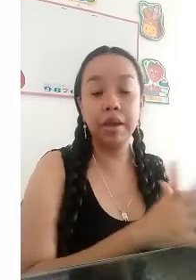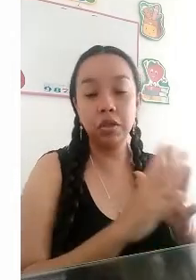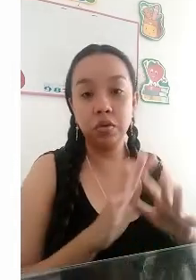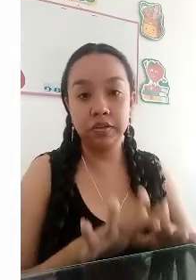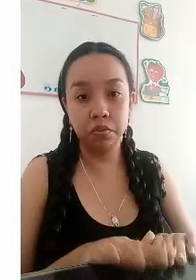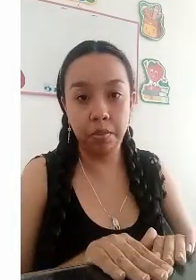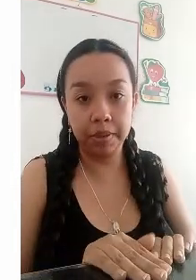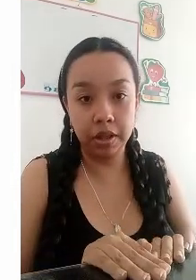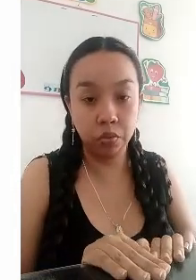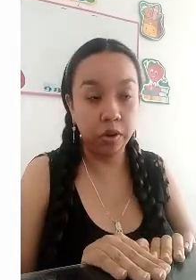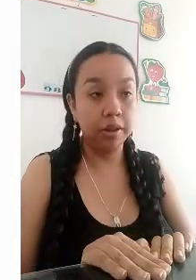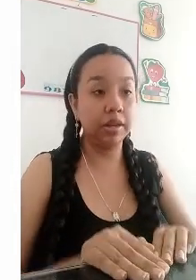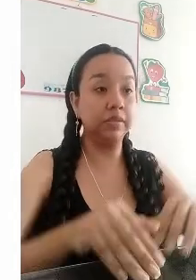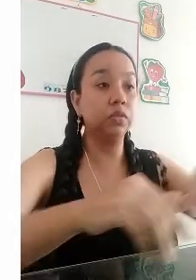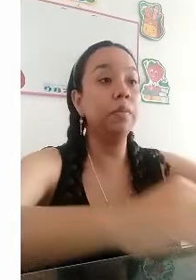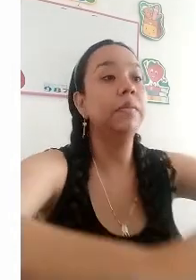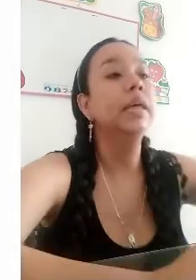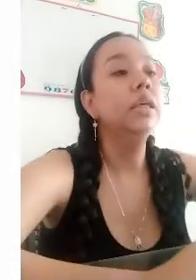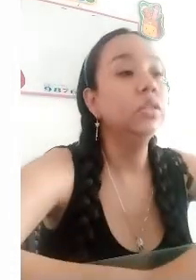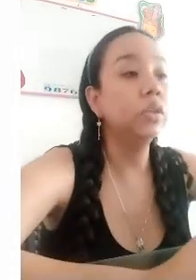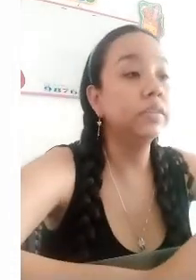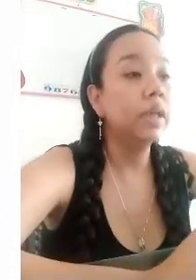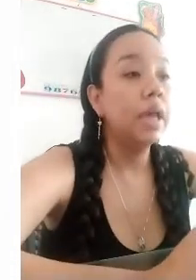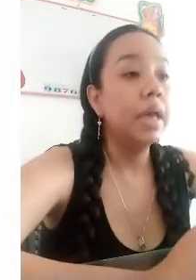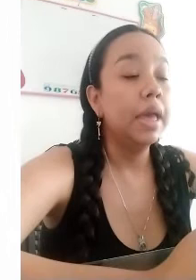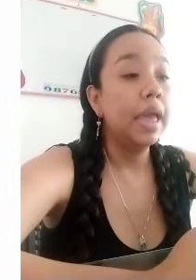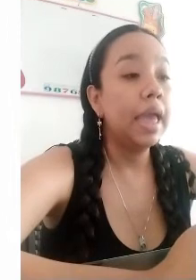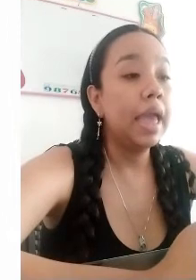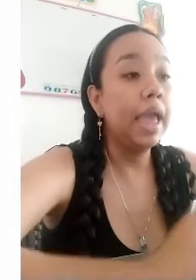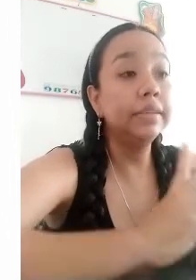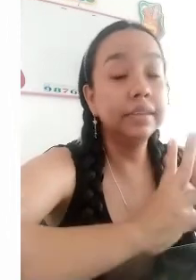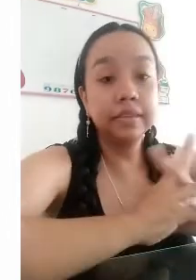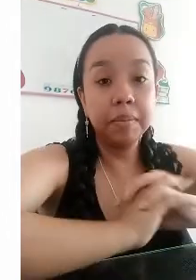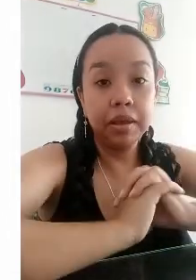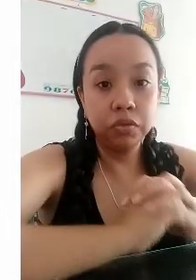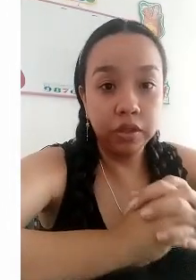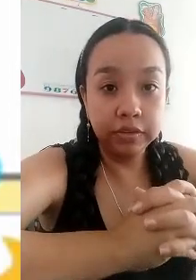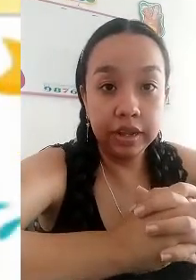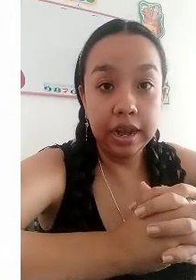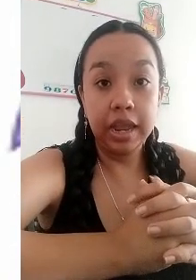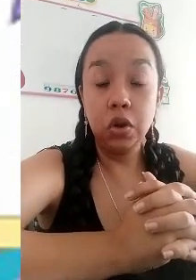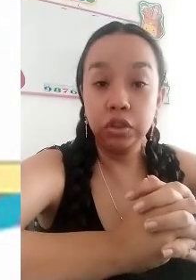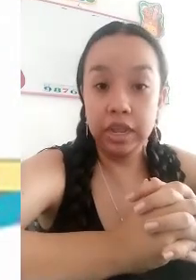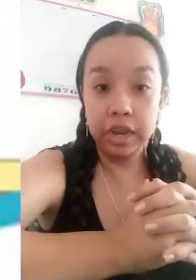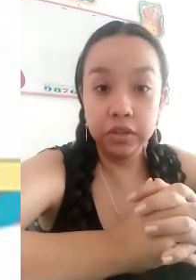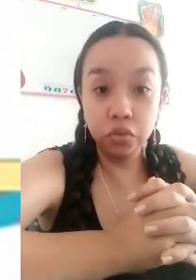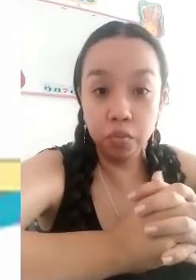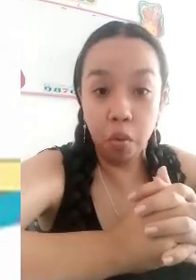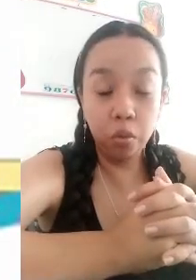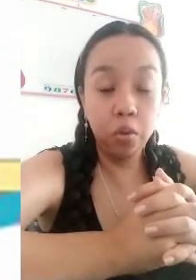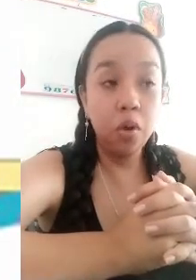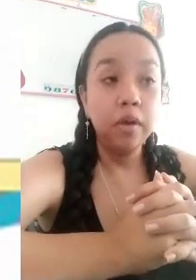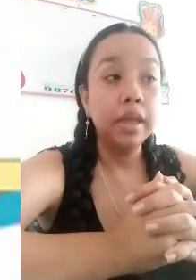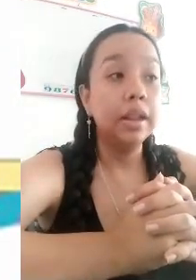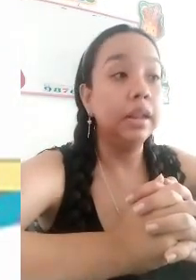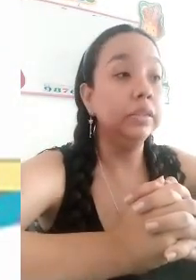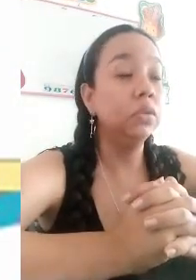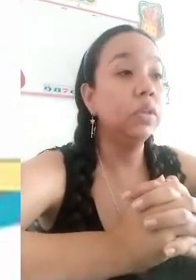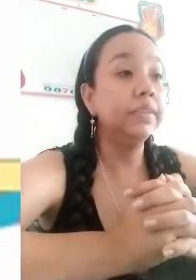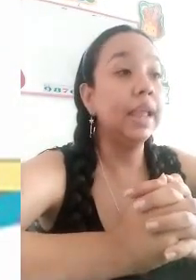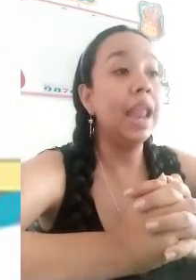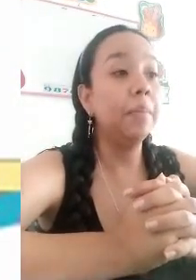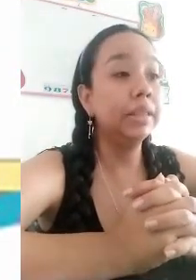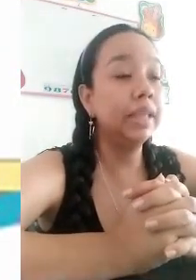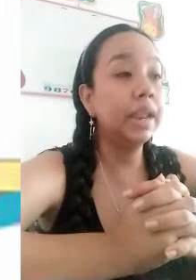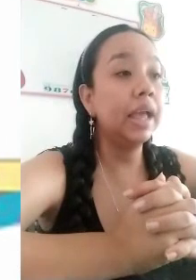su tamaño y su temperatura. ¿Listo? Entonces, este esquema que ustedes tienen ahí lo tienen en su módulo.